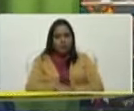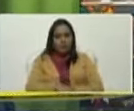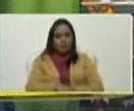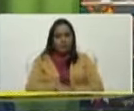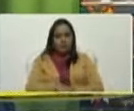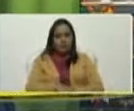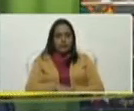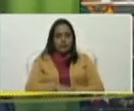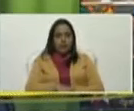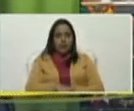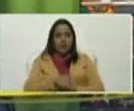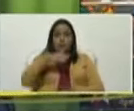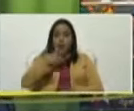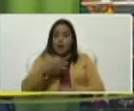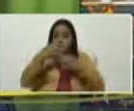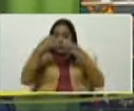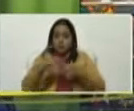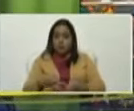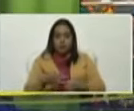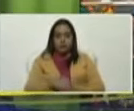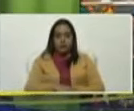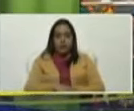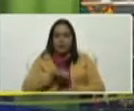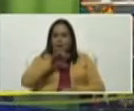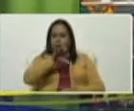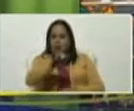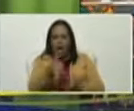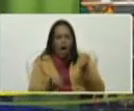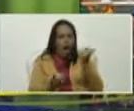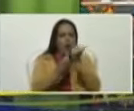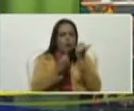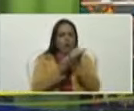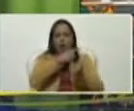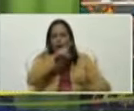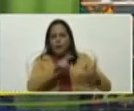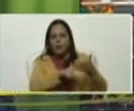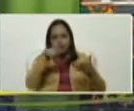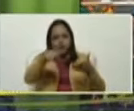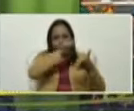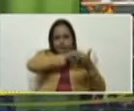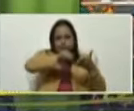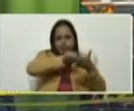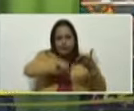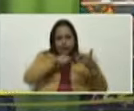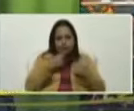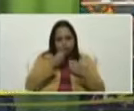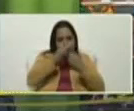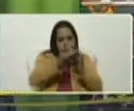Puede estar seguro de que Dominica apoya plenamente esta declaración.